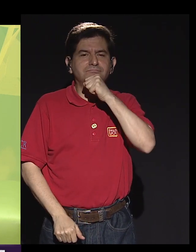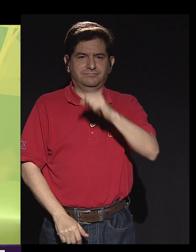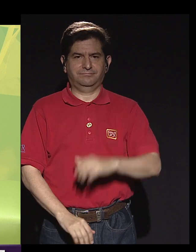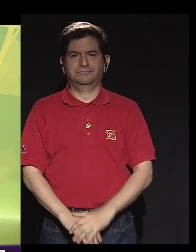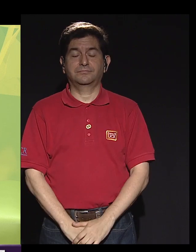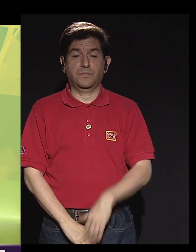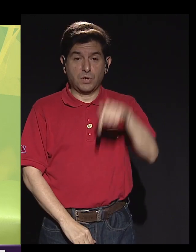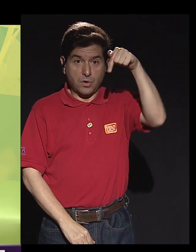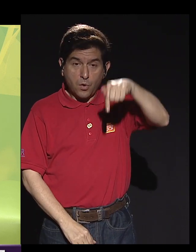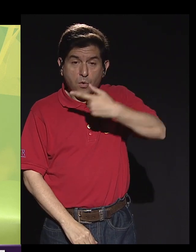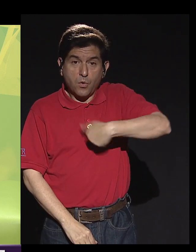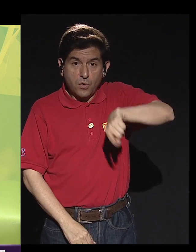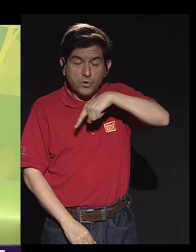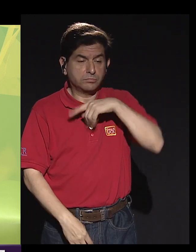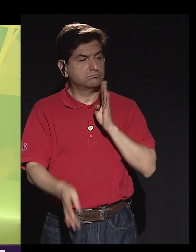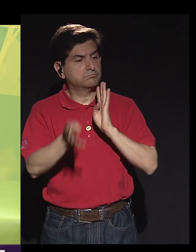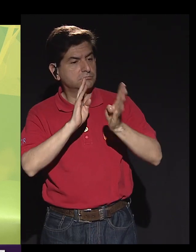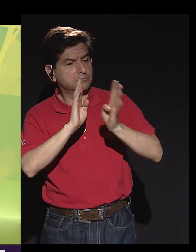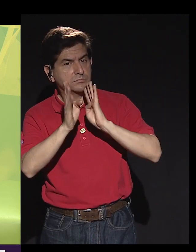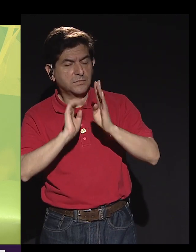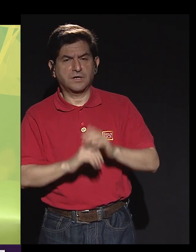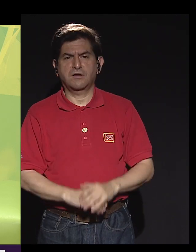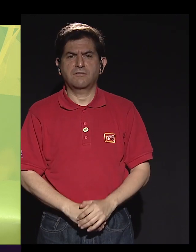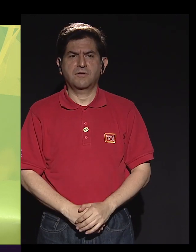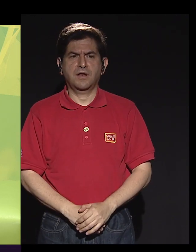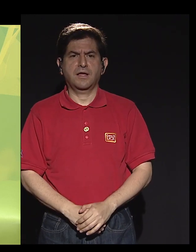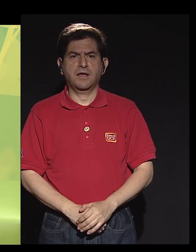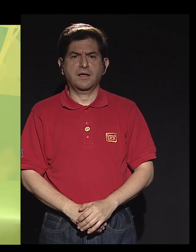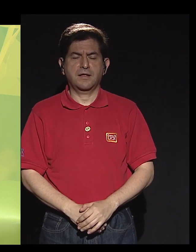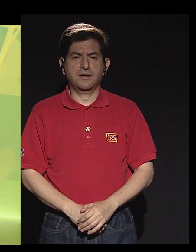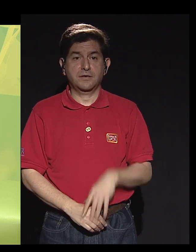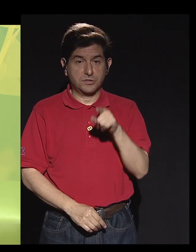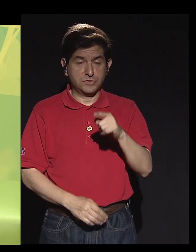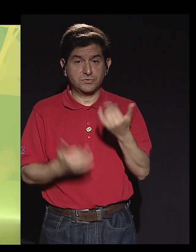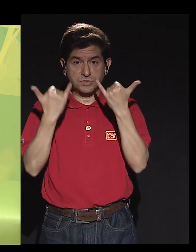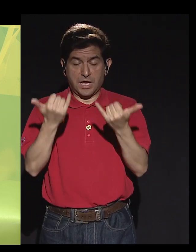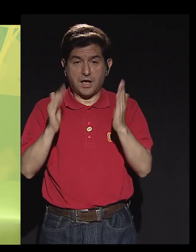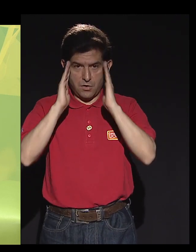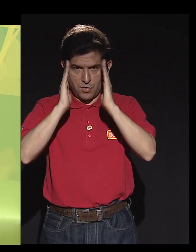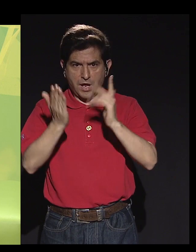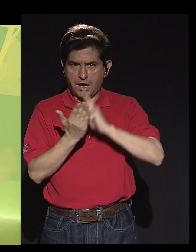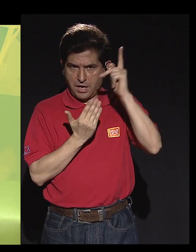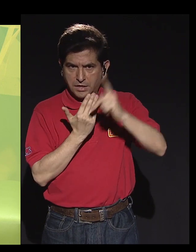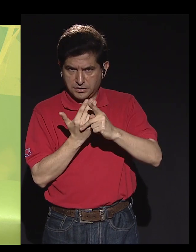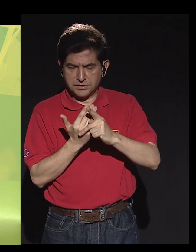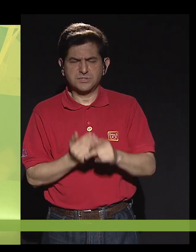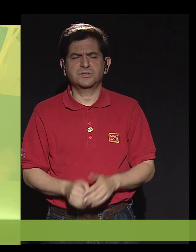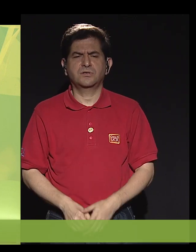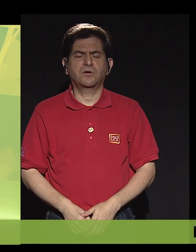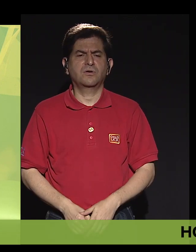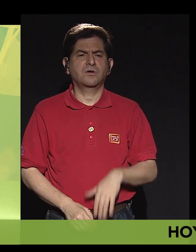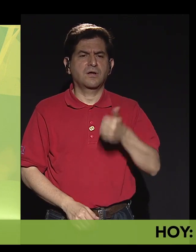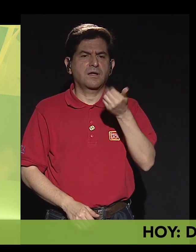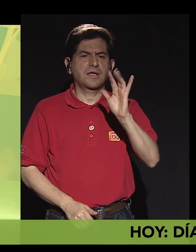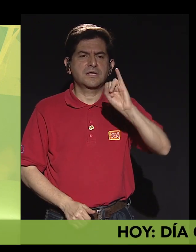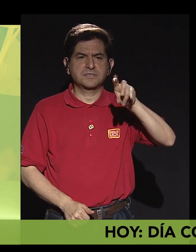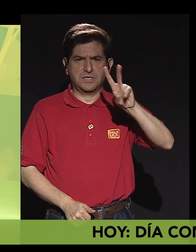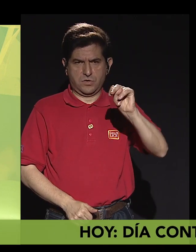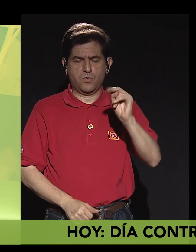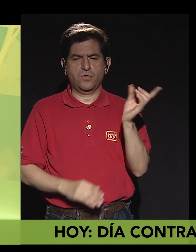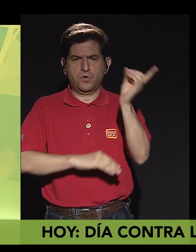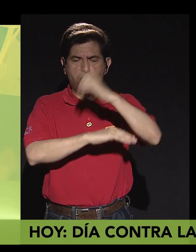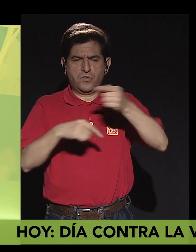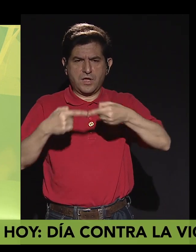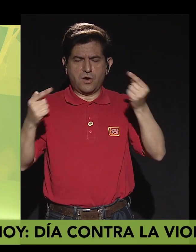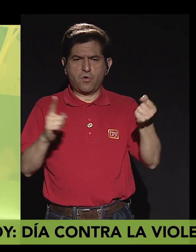personas adultas mayores. Hoy estamos conversando, si se acaba de unir a la transmisión, le contamos que estamos hablando del 15